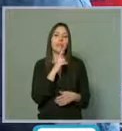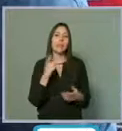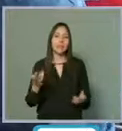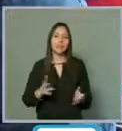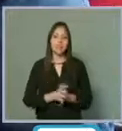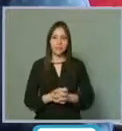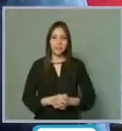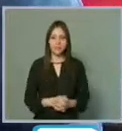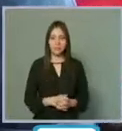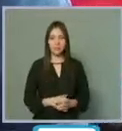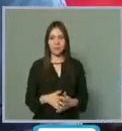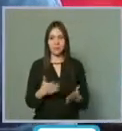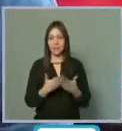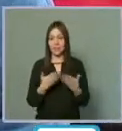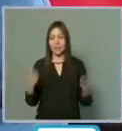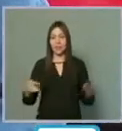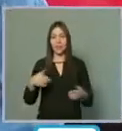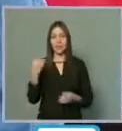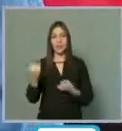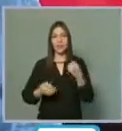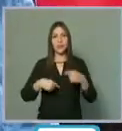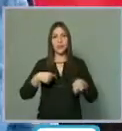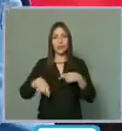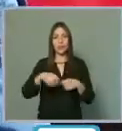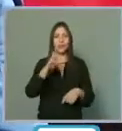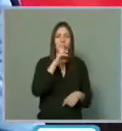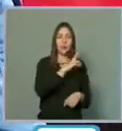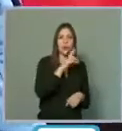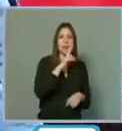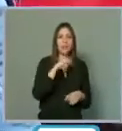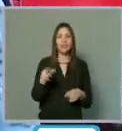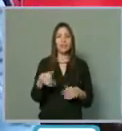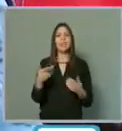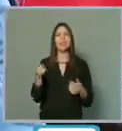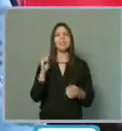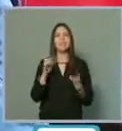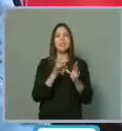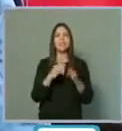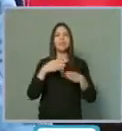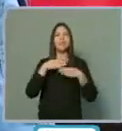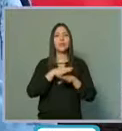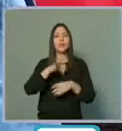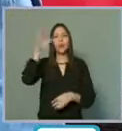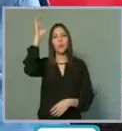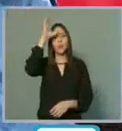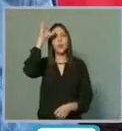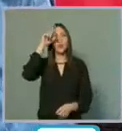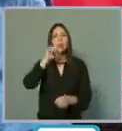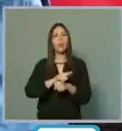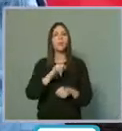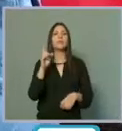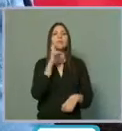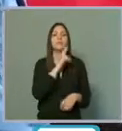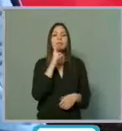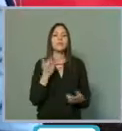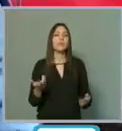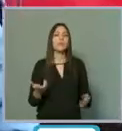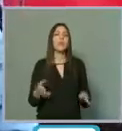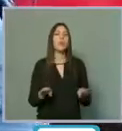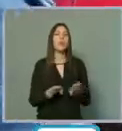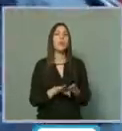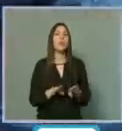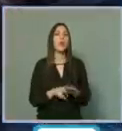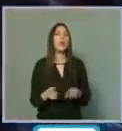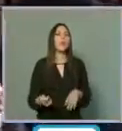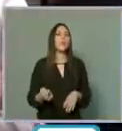queríamos, ahora que está el Campeonato Mundial de Fútbol, pues platicar un poco de lo que es la cultura rusa. Primero, ¿cómo fue,